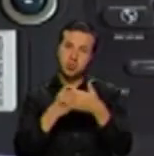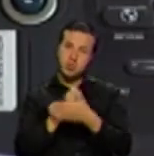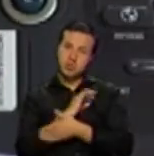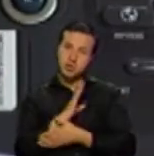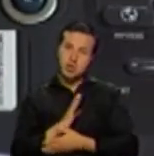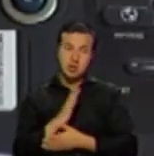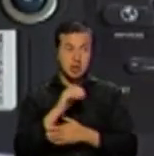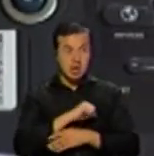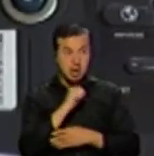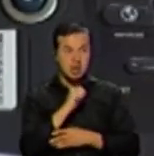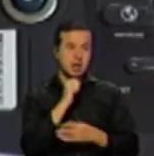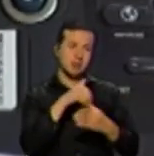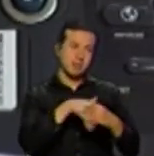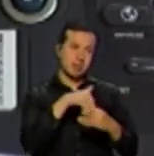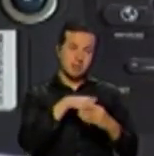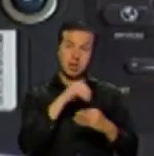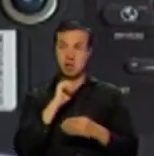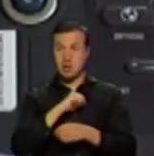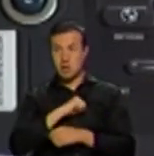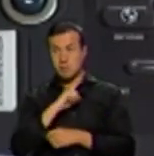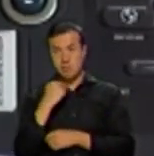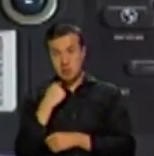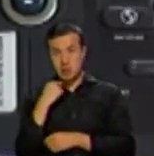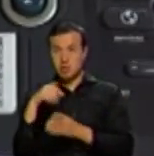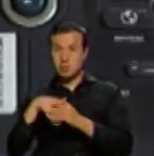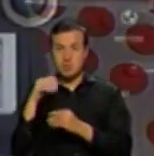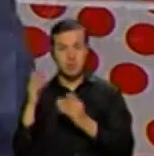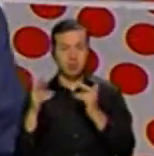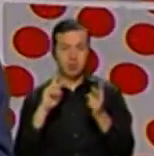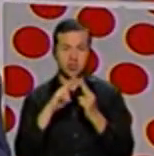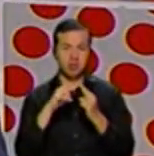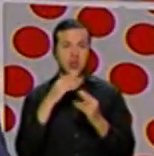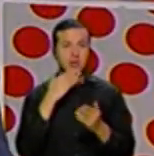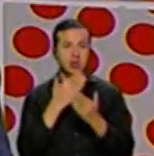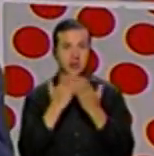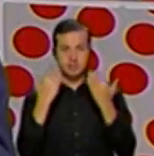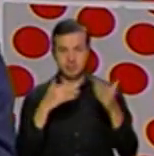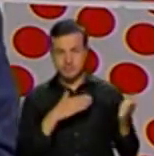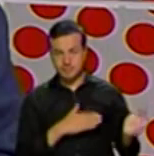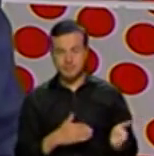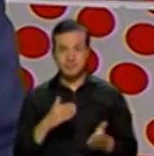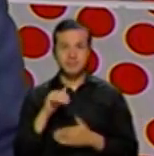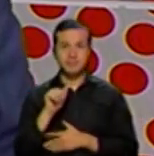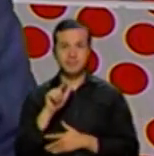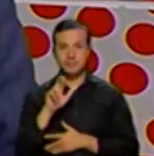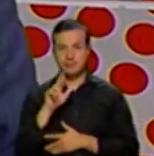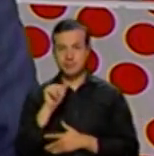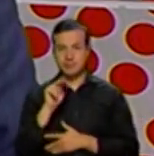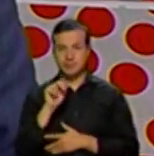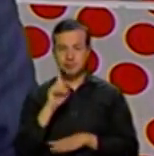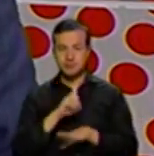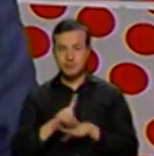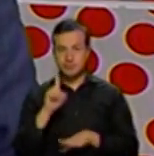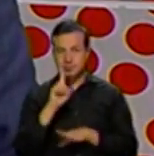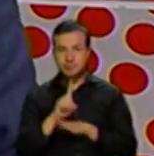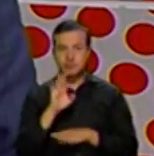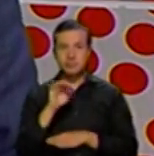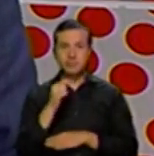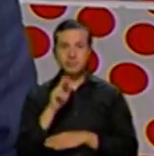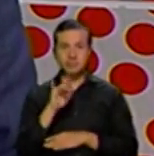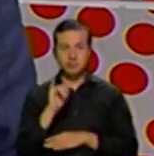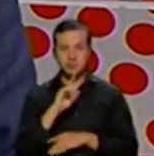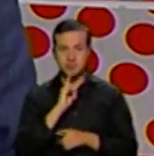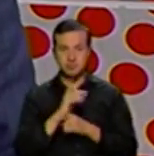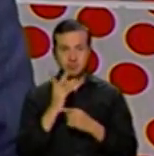día, Eduardo. Gracias por aceptar la comunicación con Primera Impresión. Fernando Larenas, director del diario El Telégrafo,